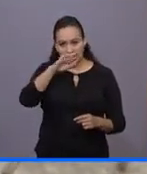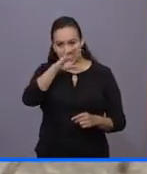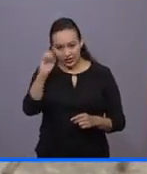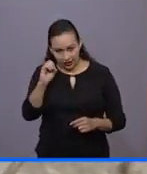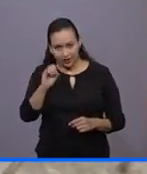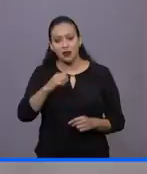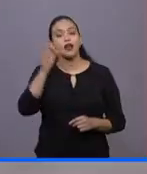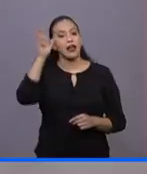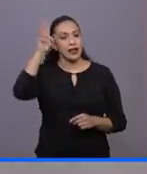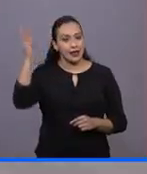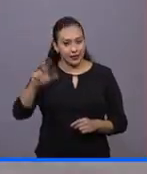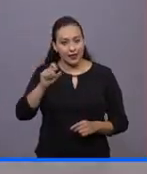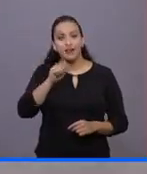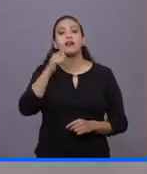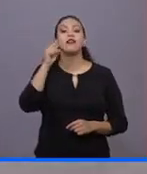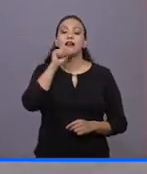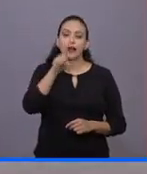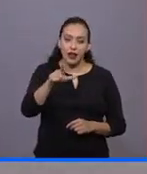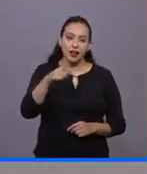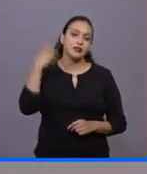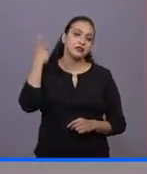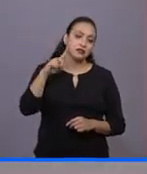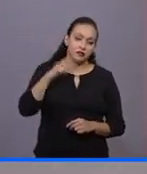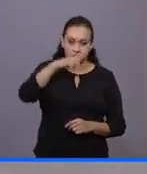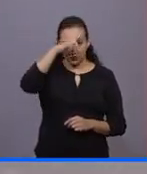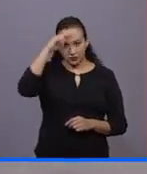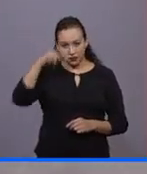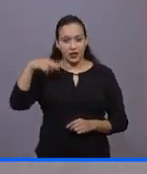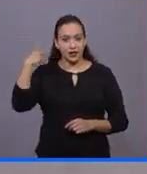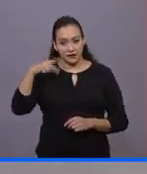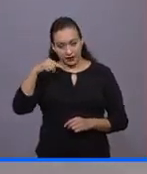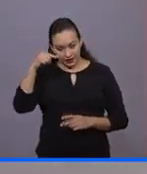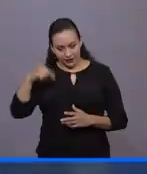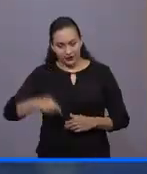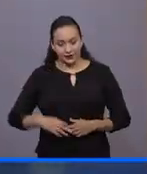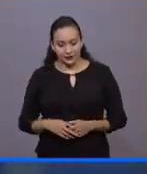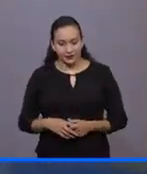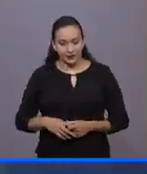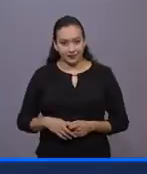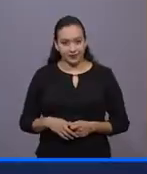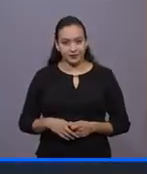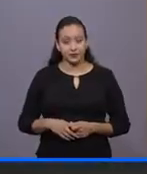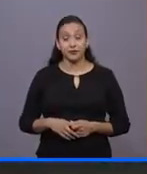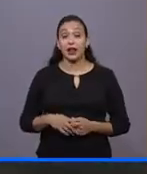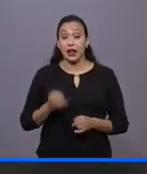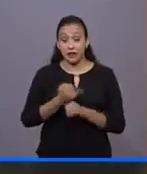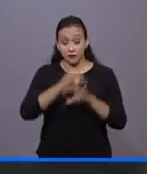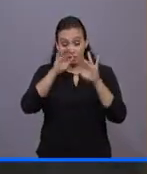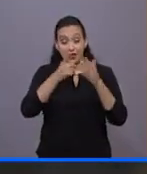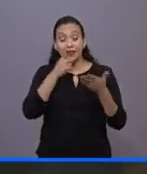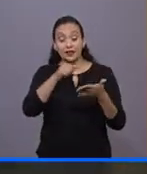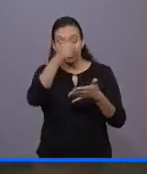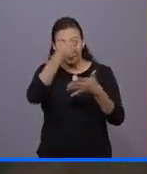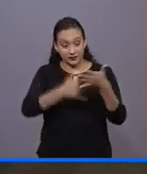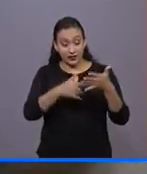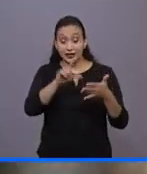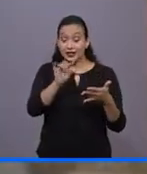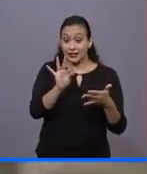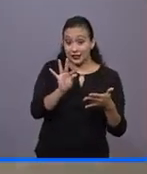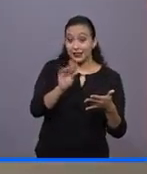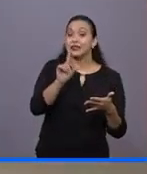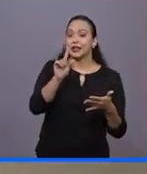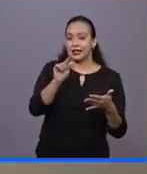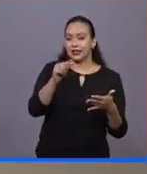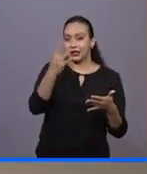Roo, Hidalgo, Jalisco, Durango, Nayarit y Veracruz. El informe señala que 79% de los